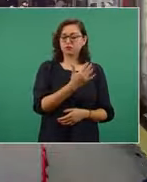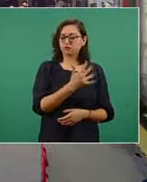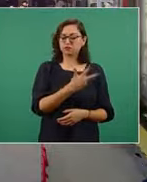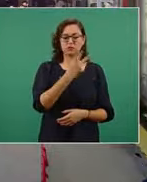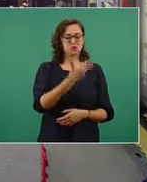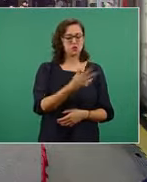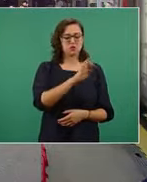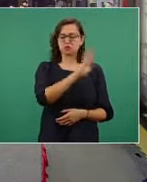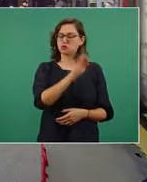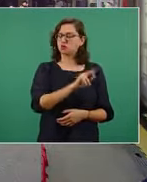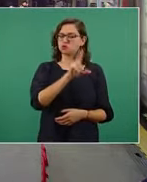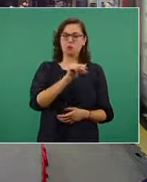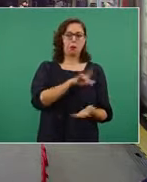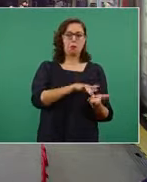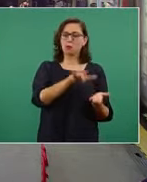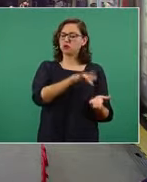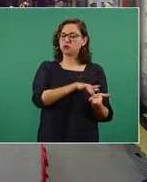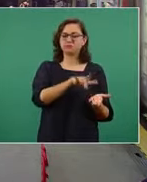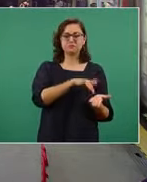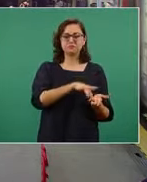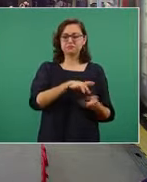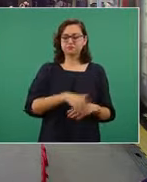58 de desaprobación.